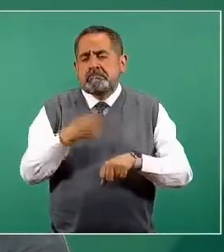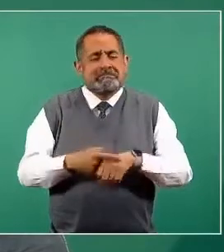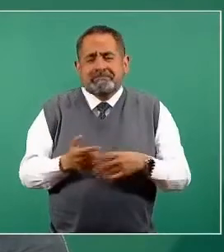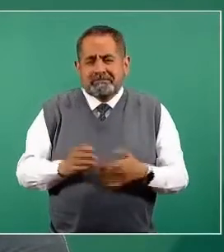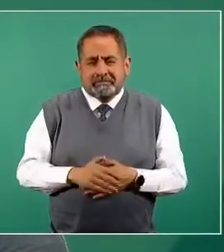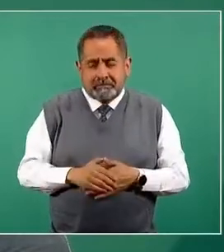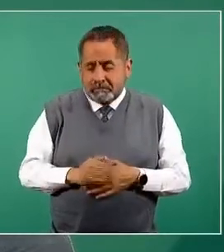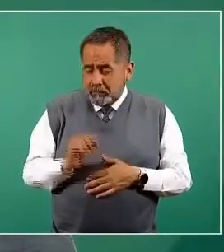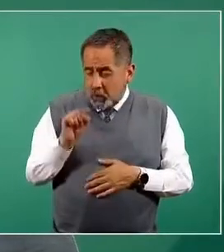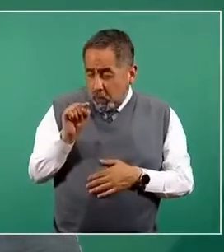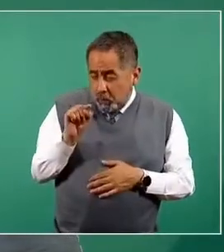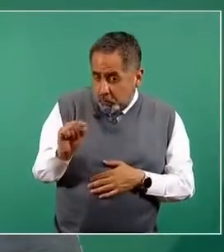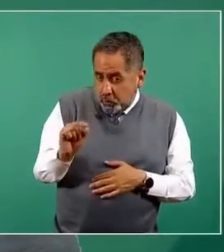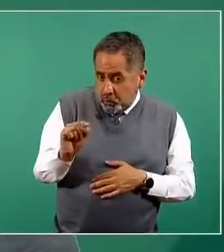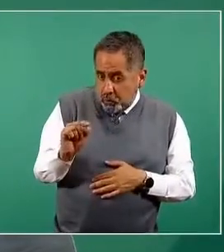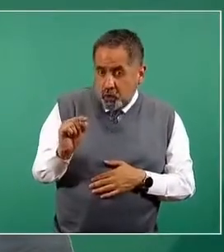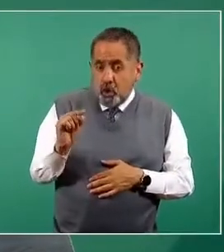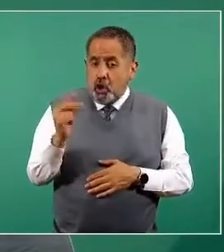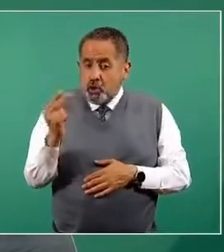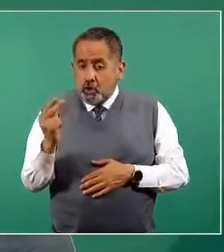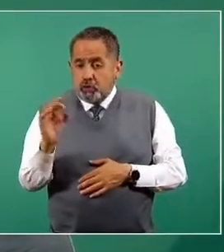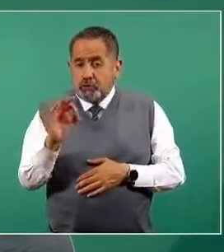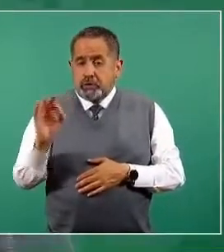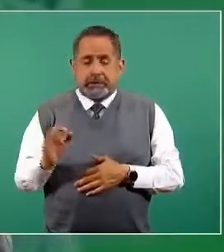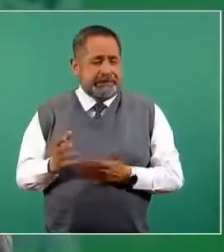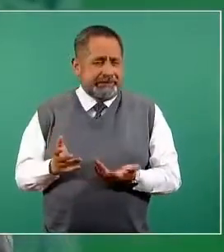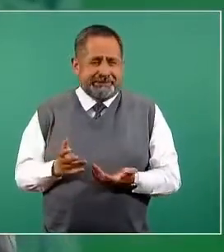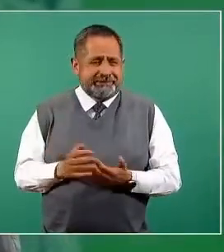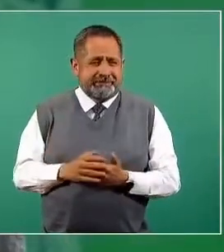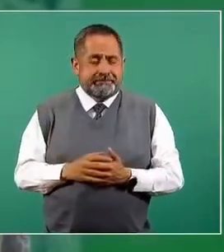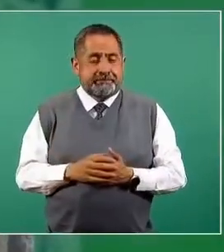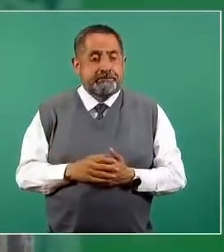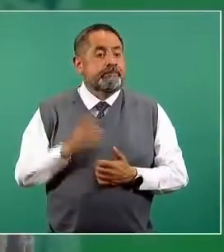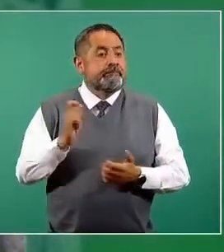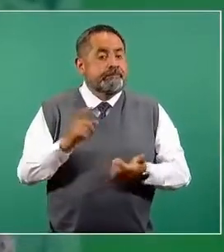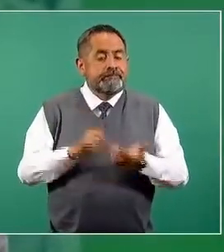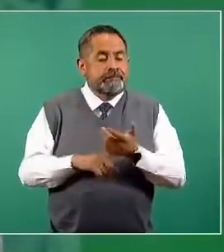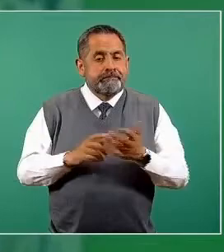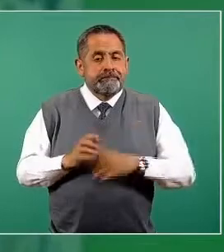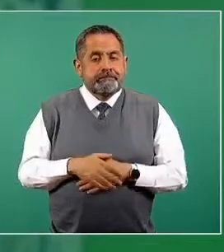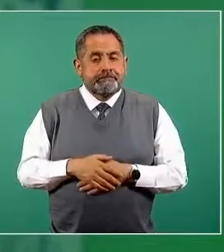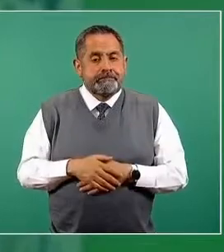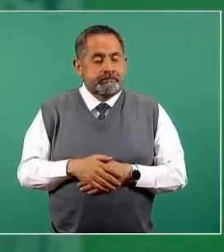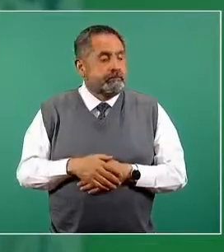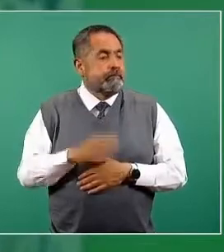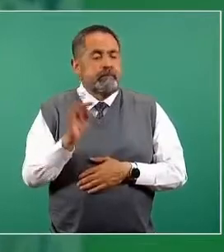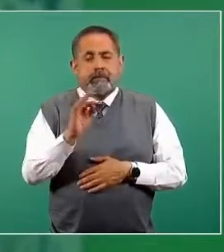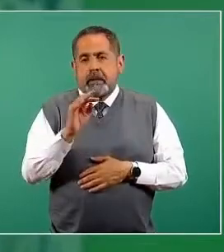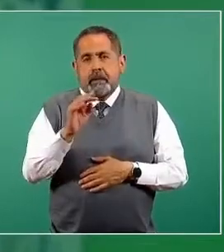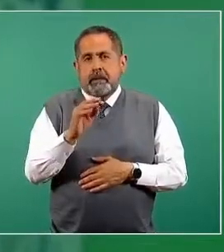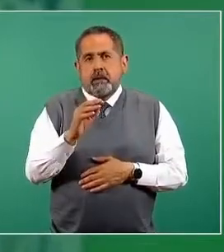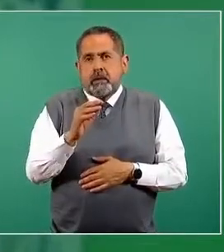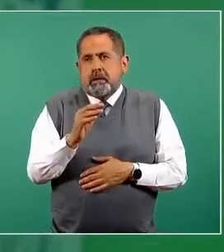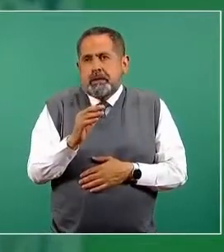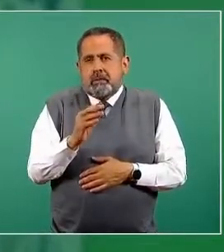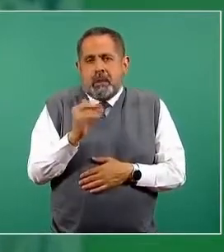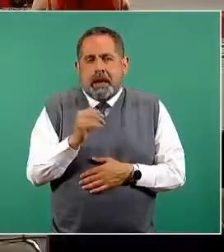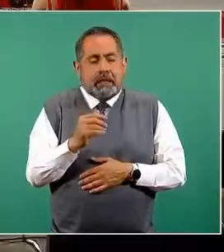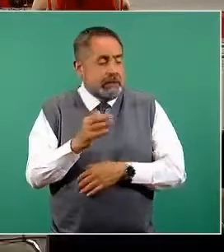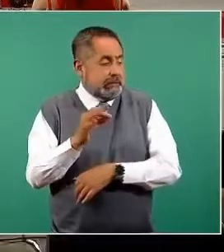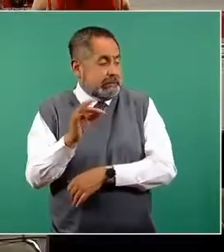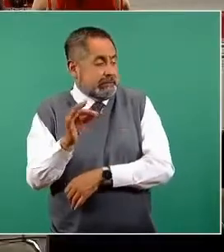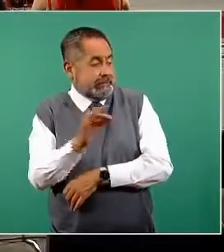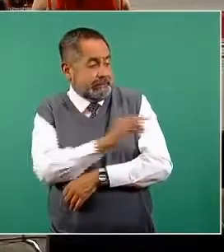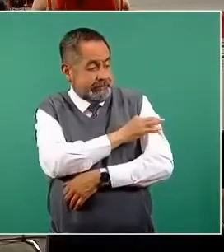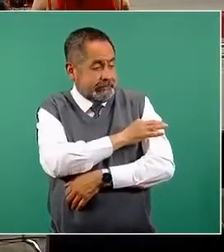0.2%. Pero es todavía más raro que una persona tenga algún daño de consideración que pudiera hacer que se